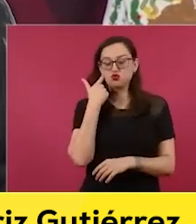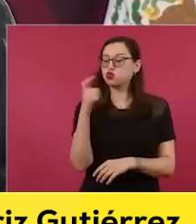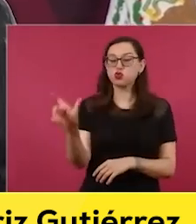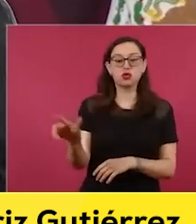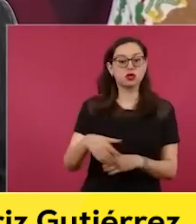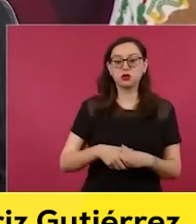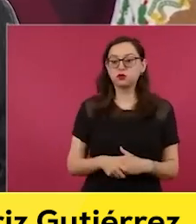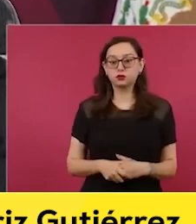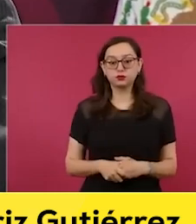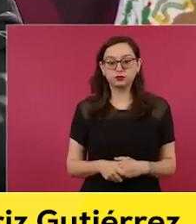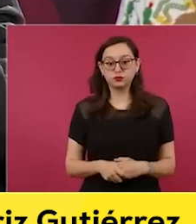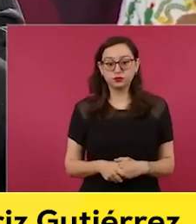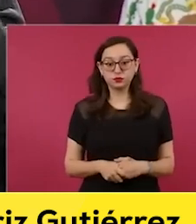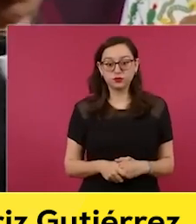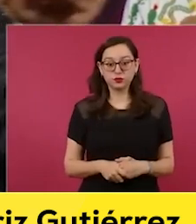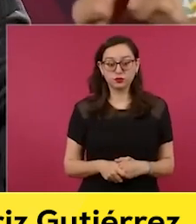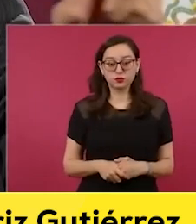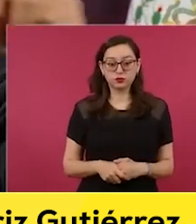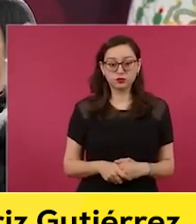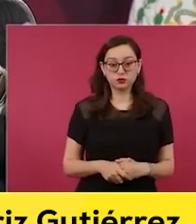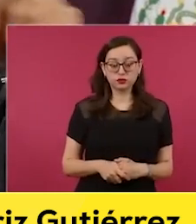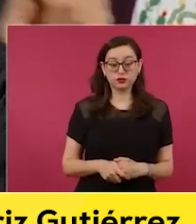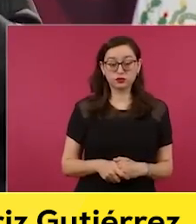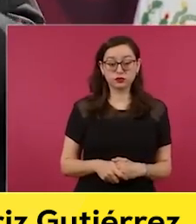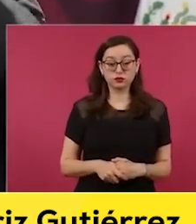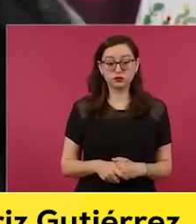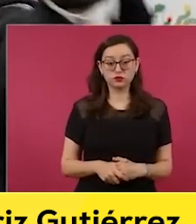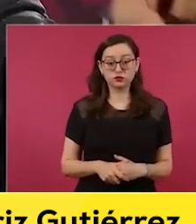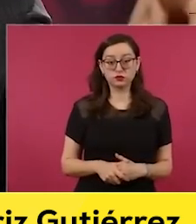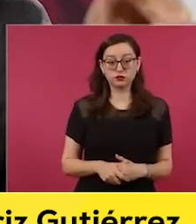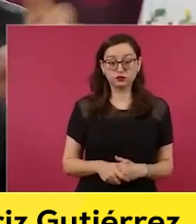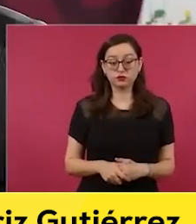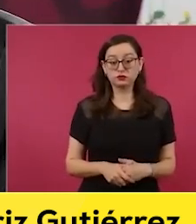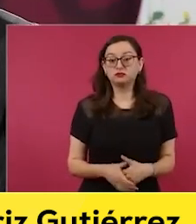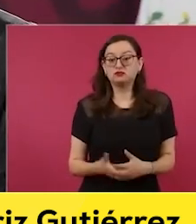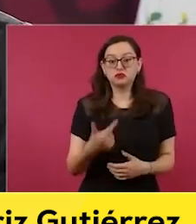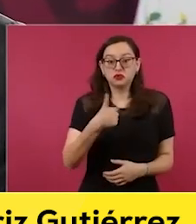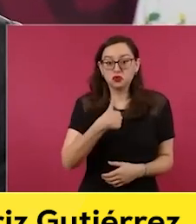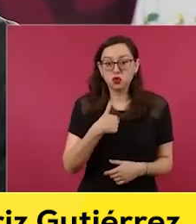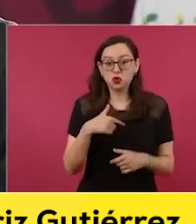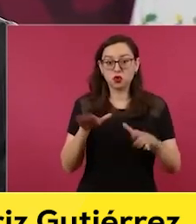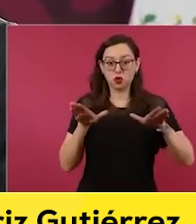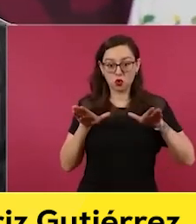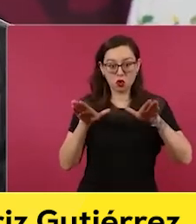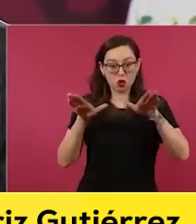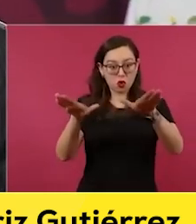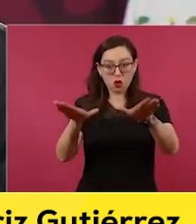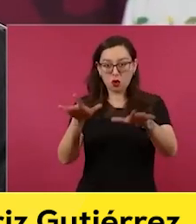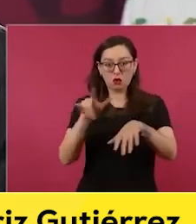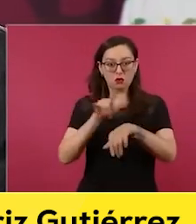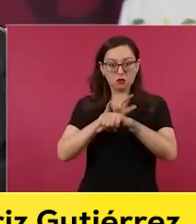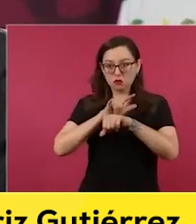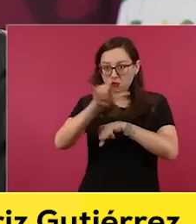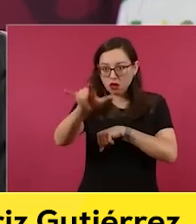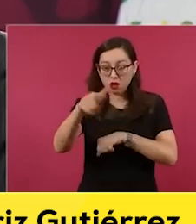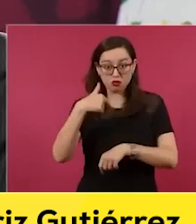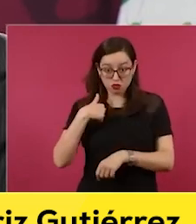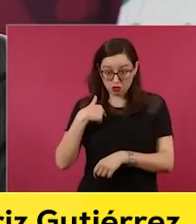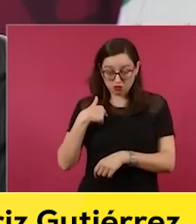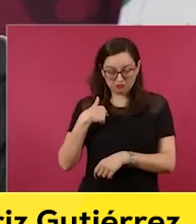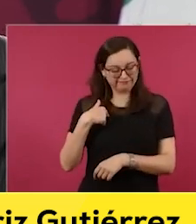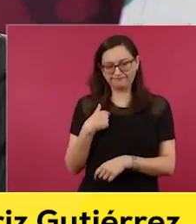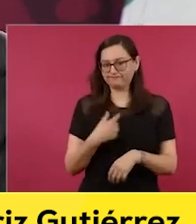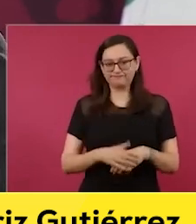no vivirá con su esposa Beatriz Gutiérrez. Esto lo dijo durante la conferencia de prensa en Palacio Nacional. Ahí